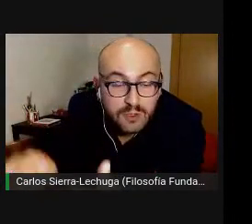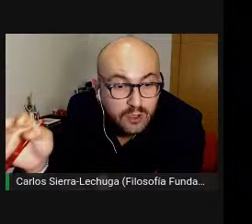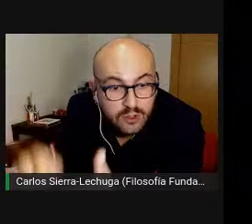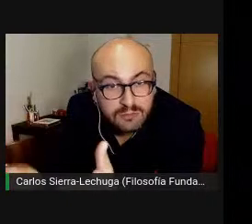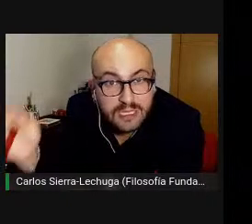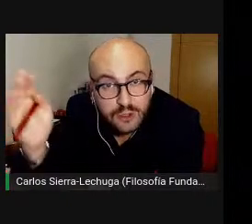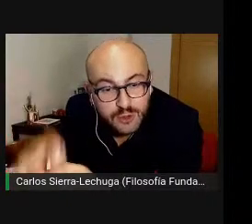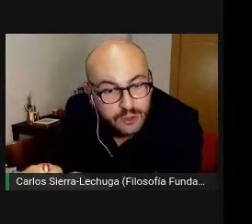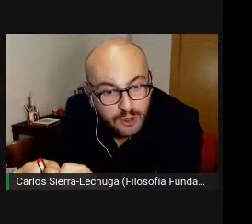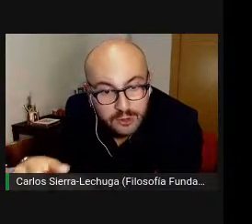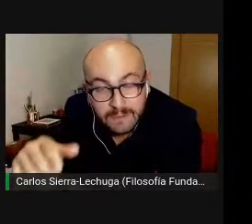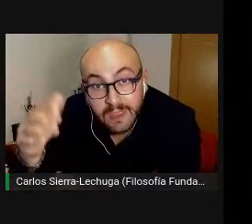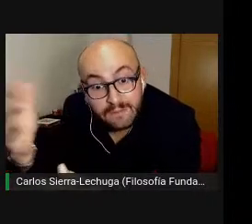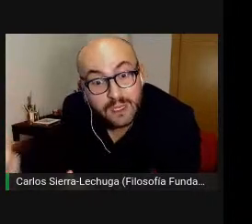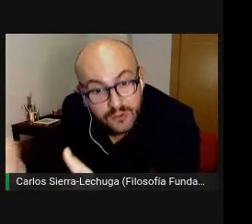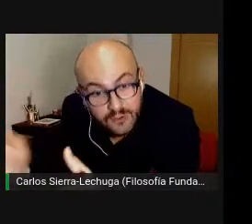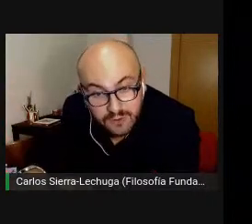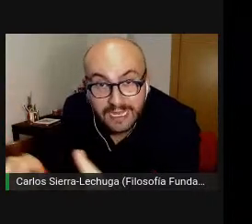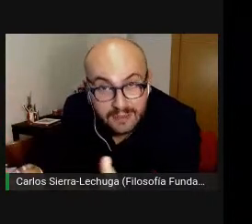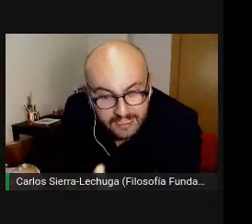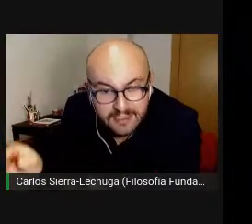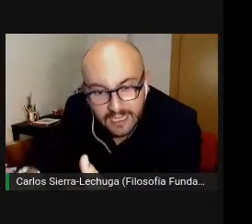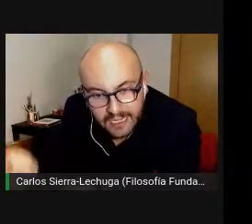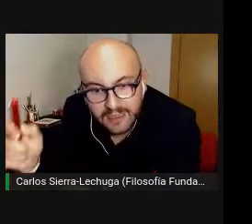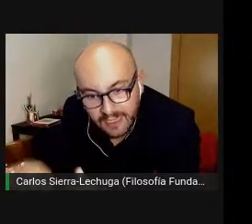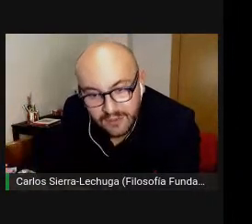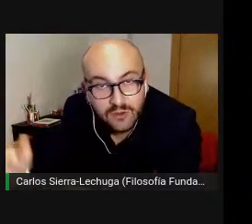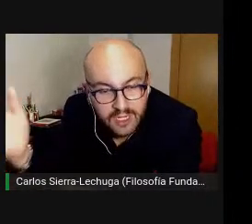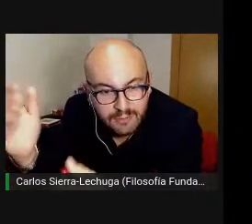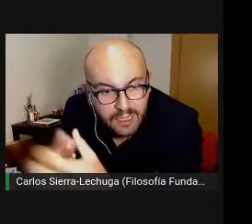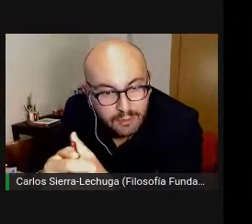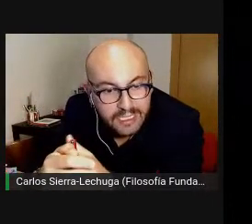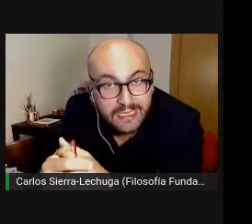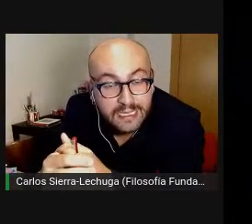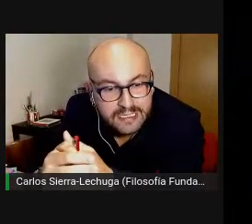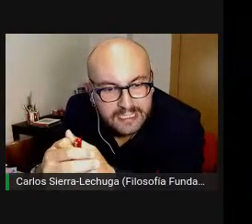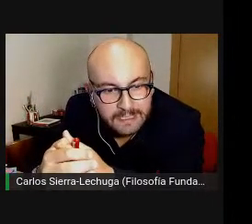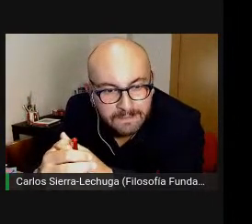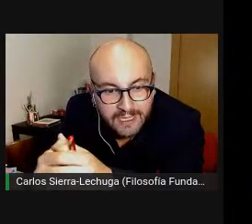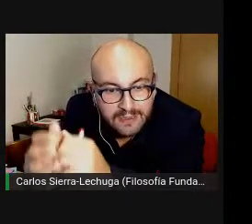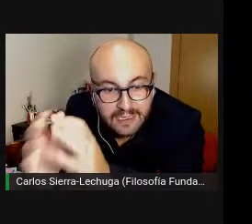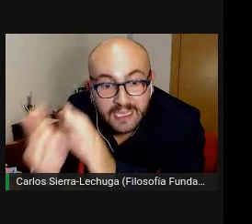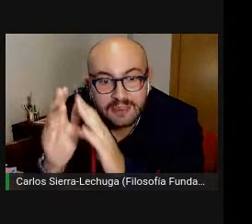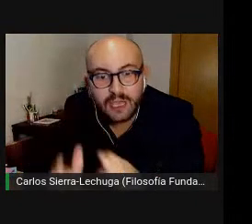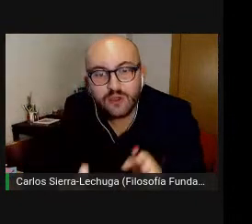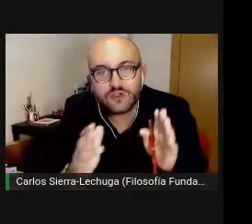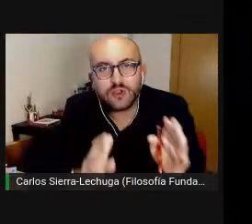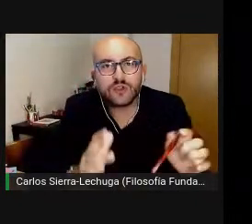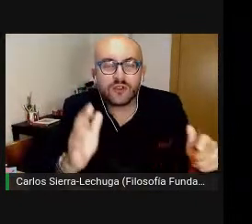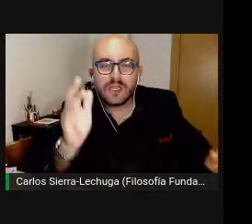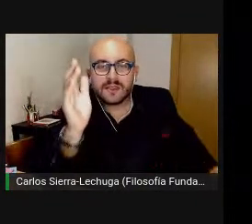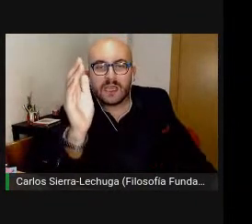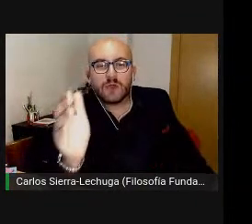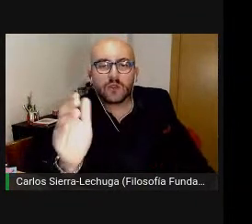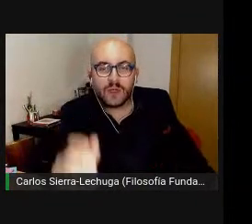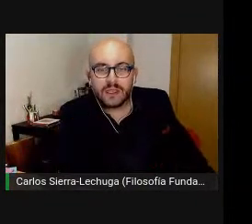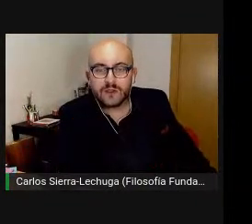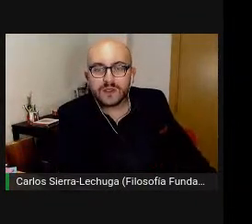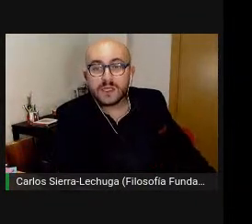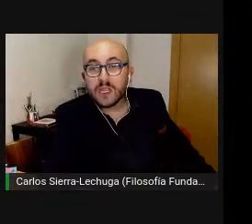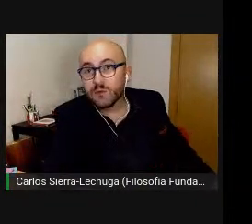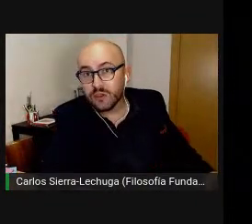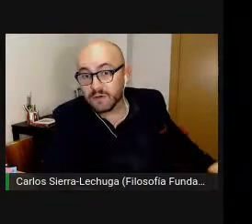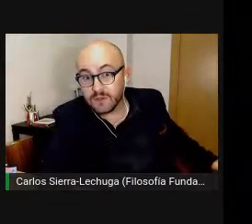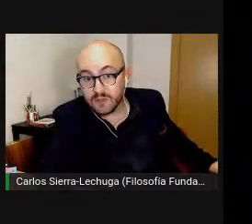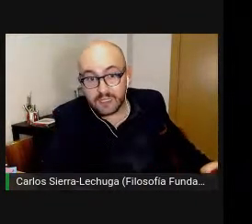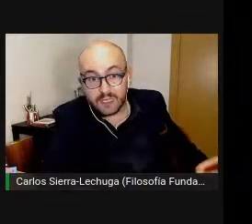hay químicos biólogos médicos psicólogos y filósofos de la ciencia del arte de la historia por la política etcétera desencantados todos con el estado actual